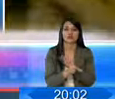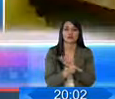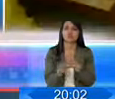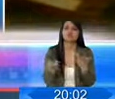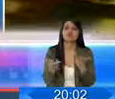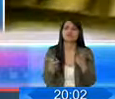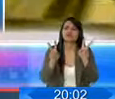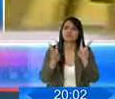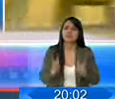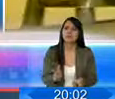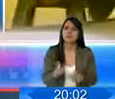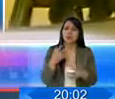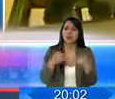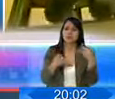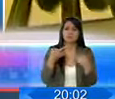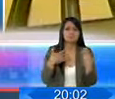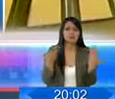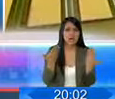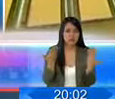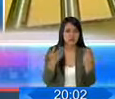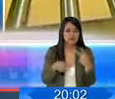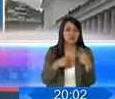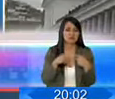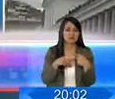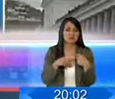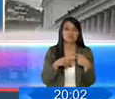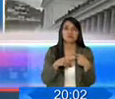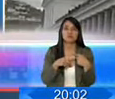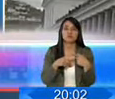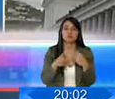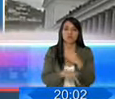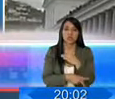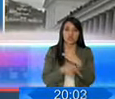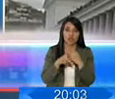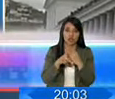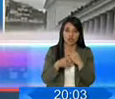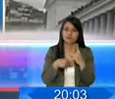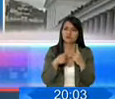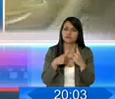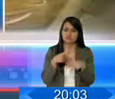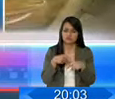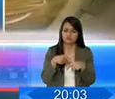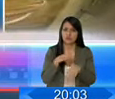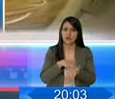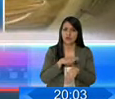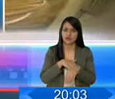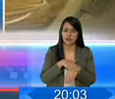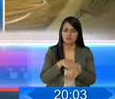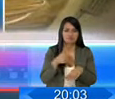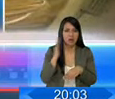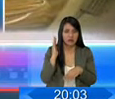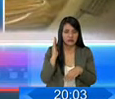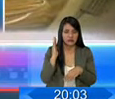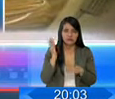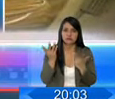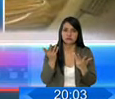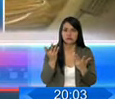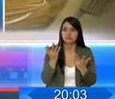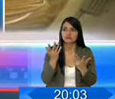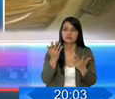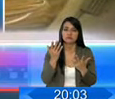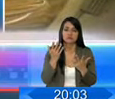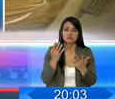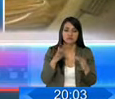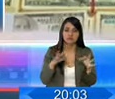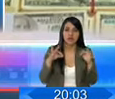sectores corresponden estos litigios? Principalmente tienen que ver con el campo petrolero y los motivos han sido entre los principales del hecho de haber cambiado